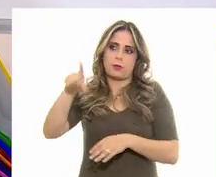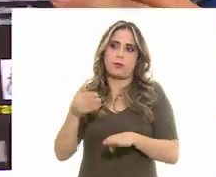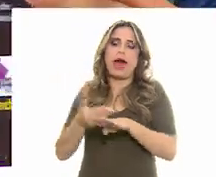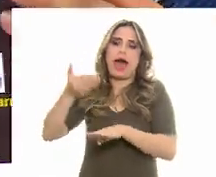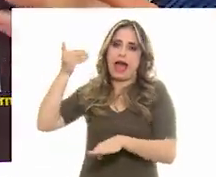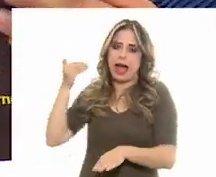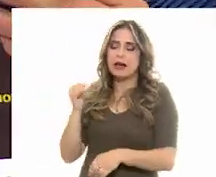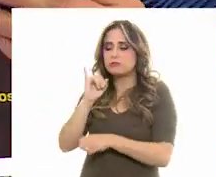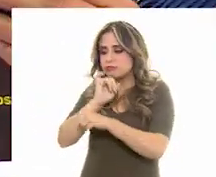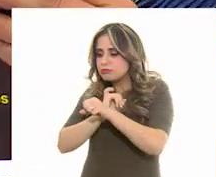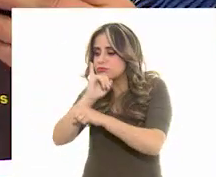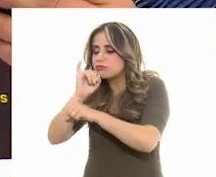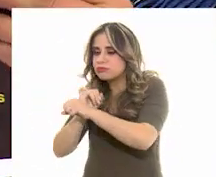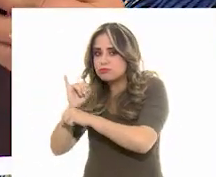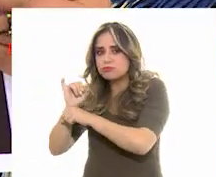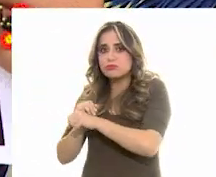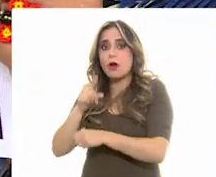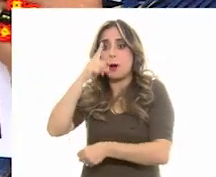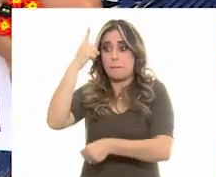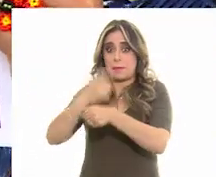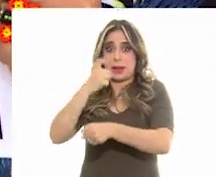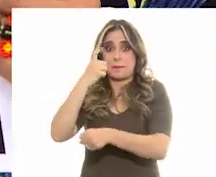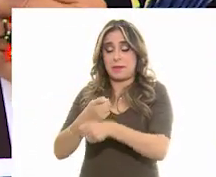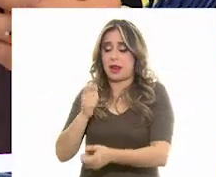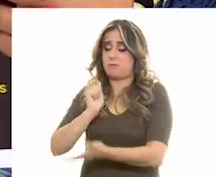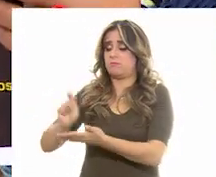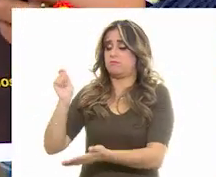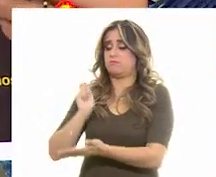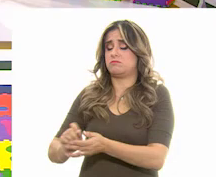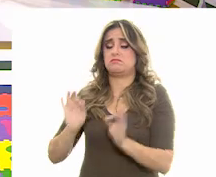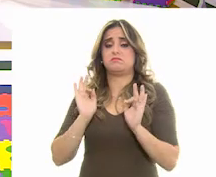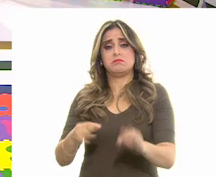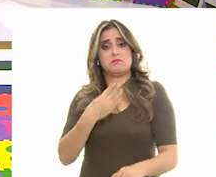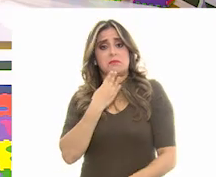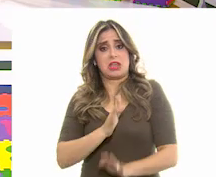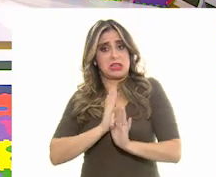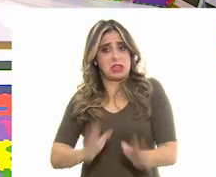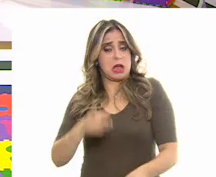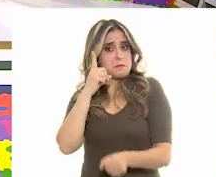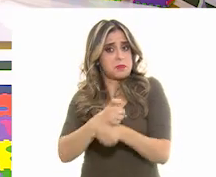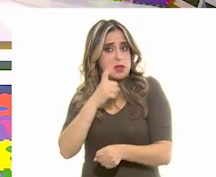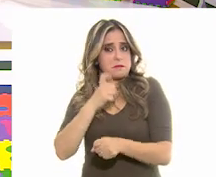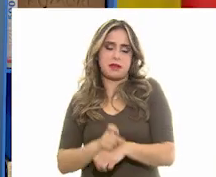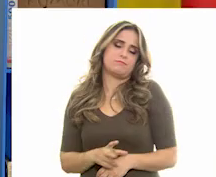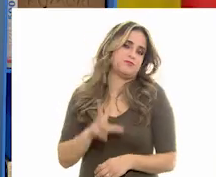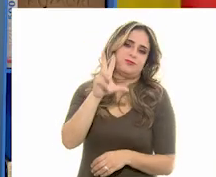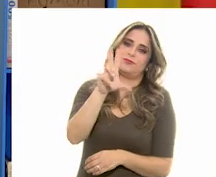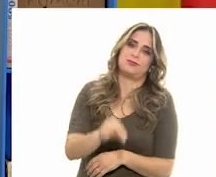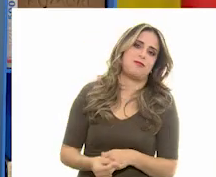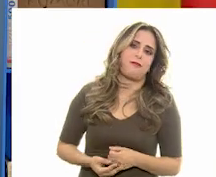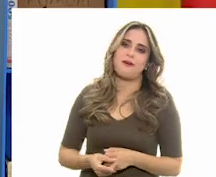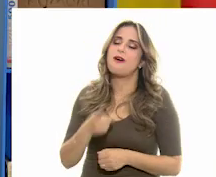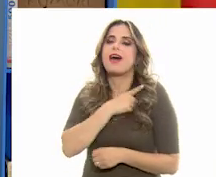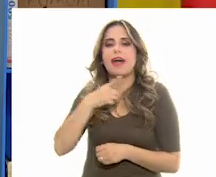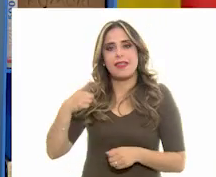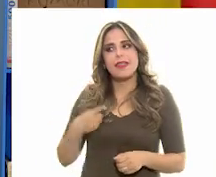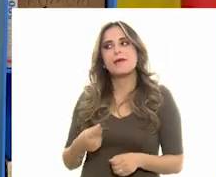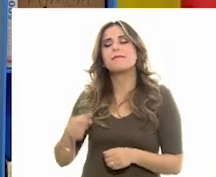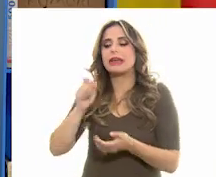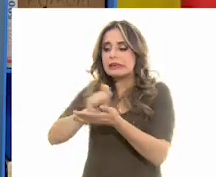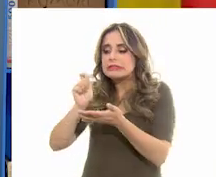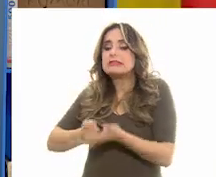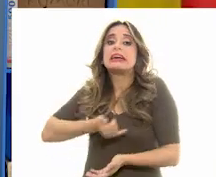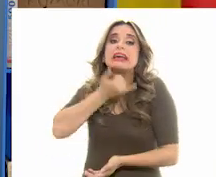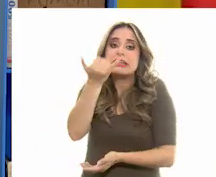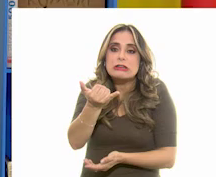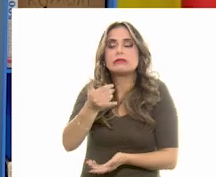primera no nos sale el escrito. Ah, es que sí, a la primera nadie le sale, maestra. No. Uno piensa que va a poder escribir